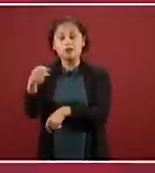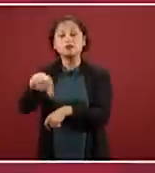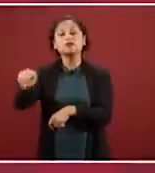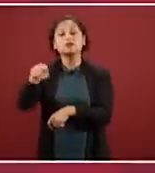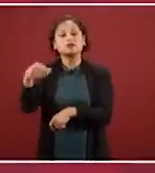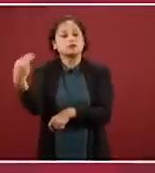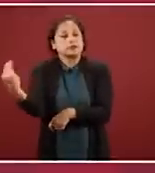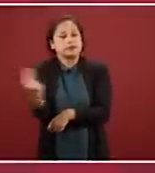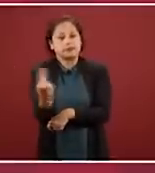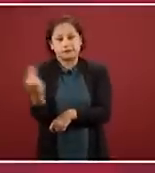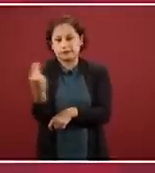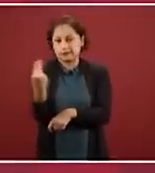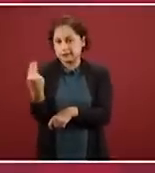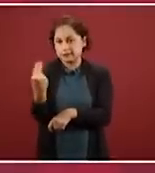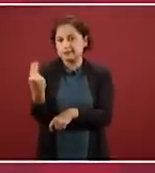indispensables,